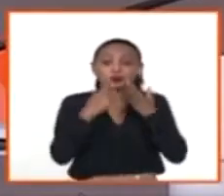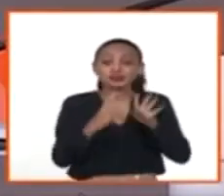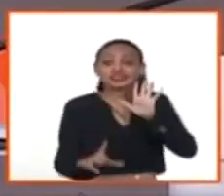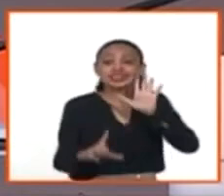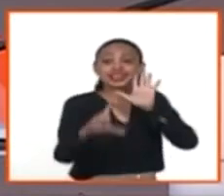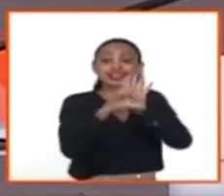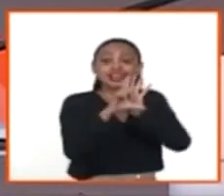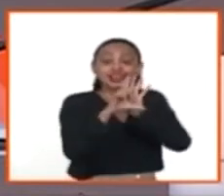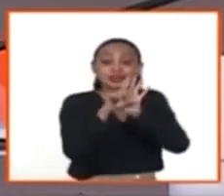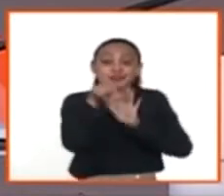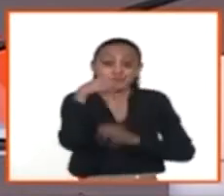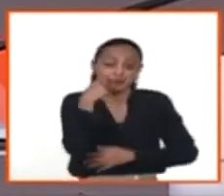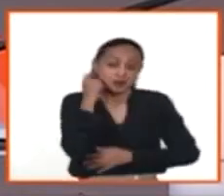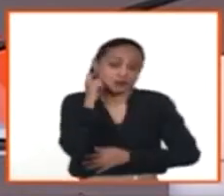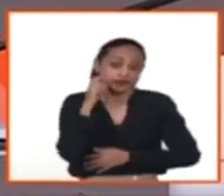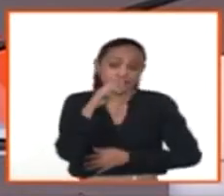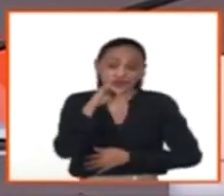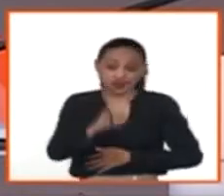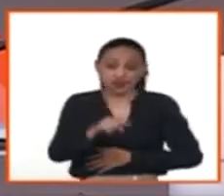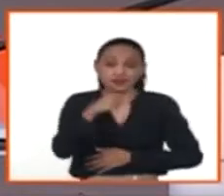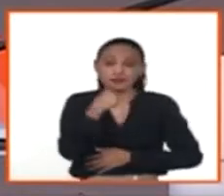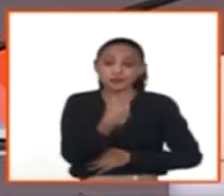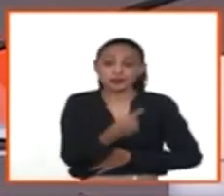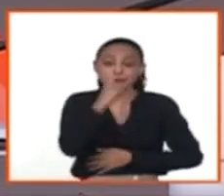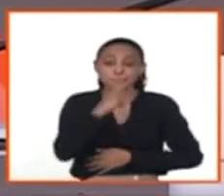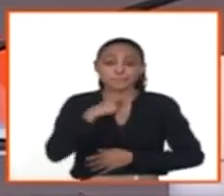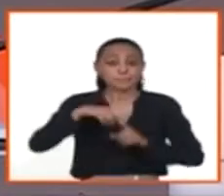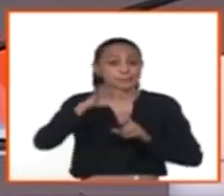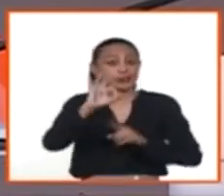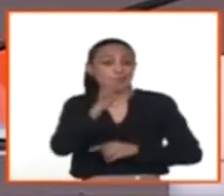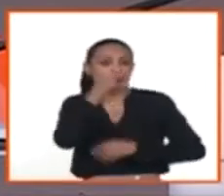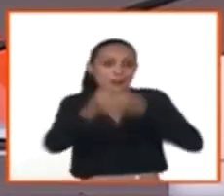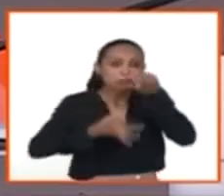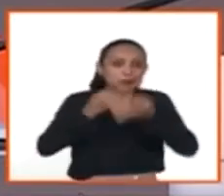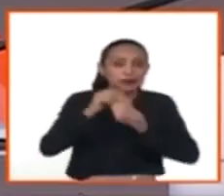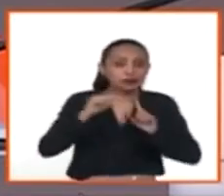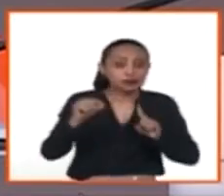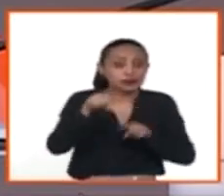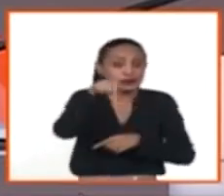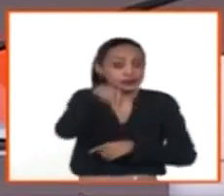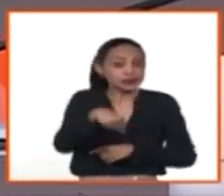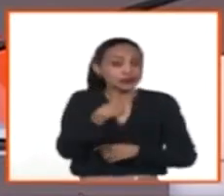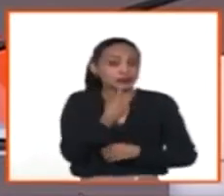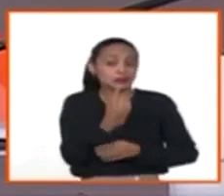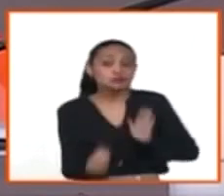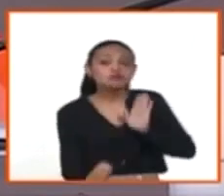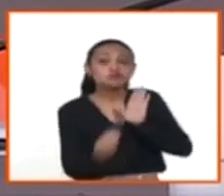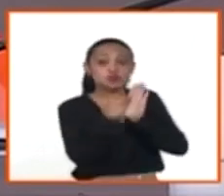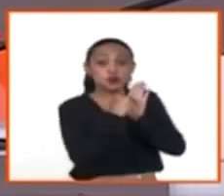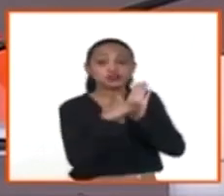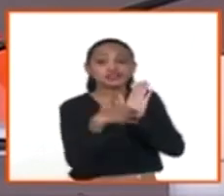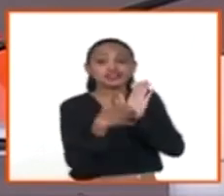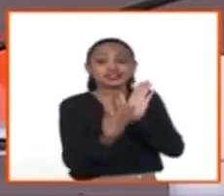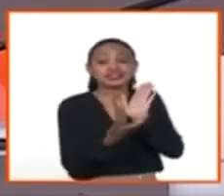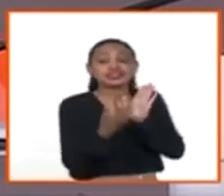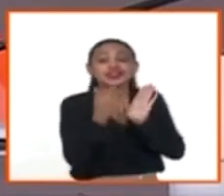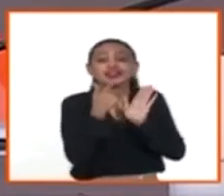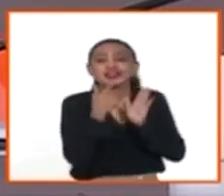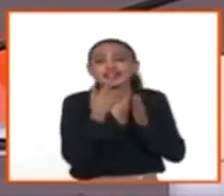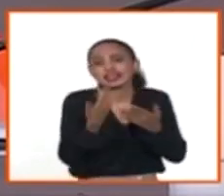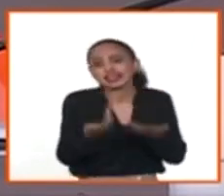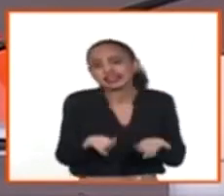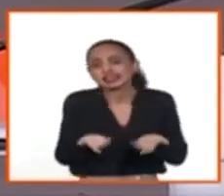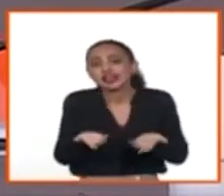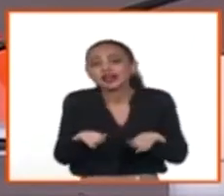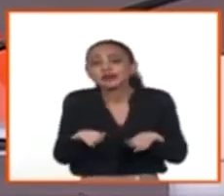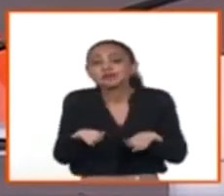Beto acá hablando con Arlene precisamente de uno de los temas a que se apuntaba, que era el desaprovechamiento